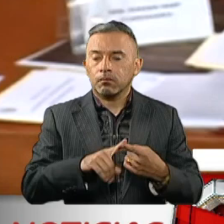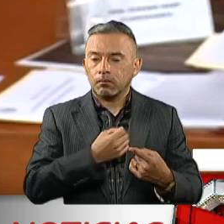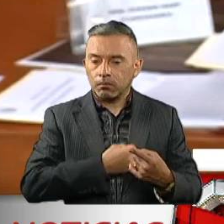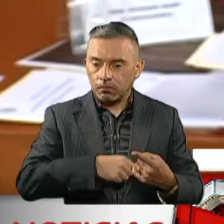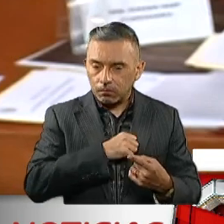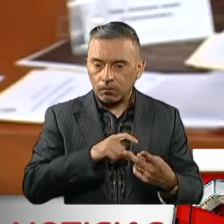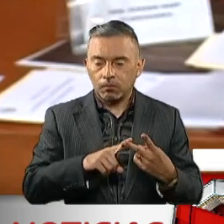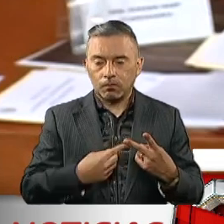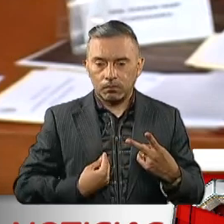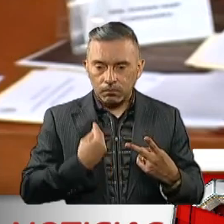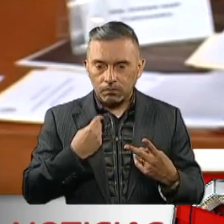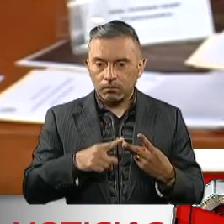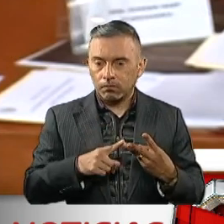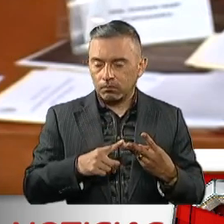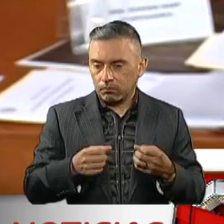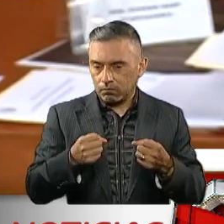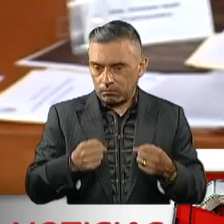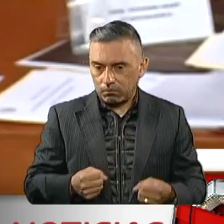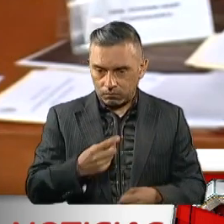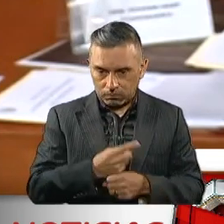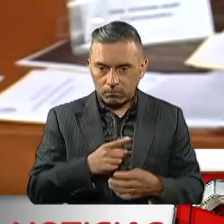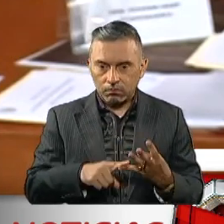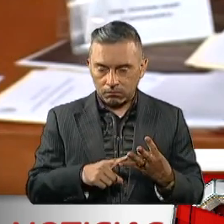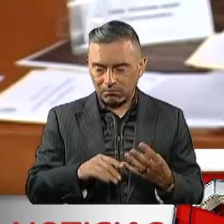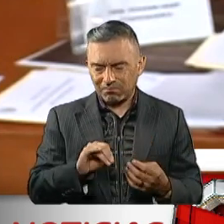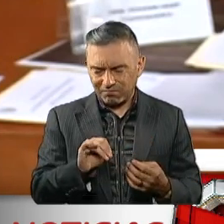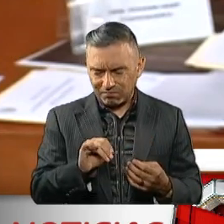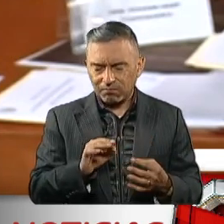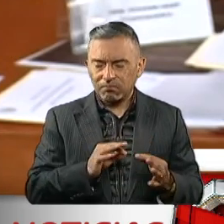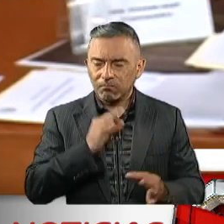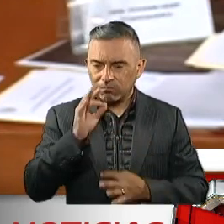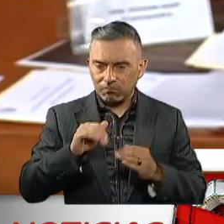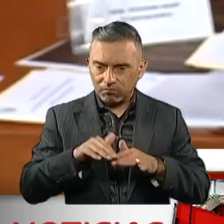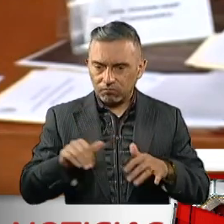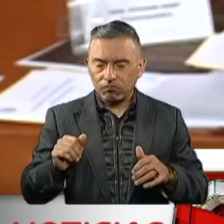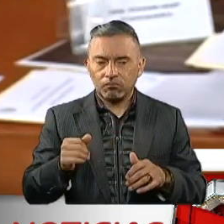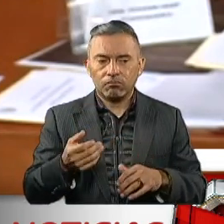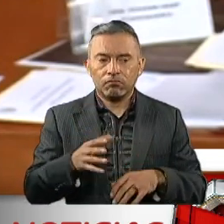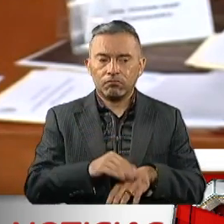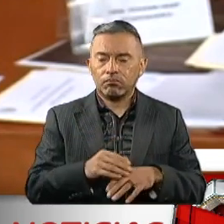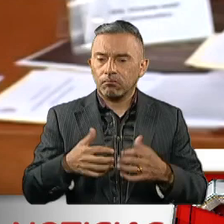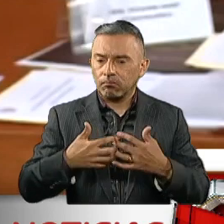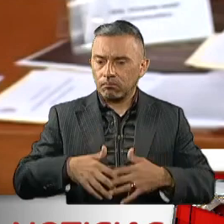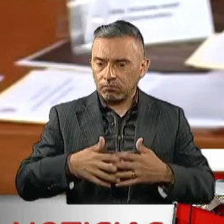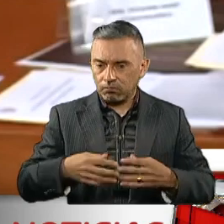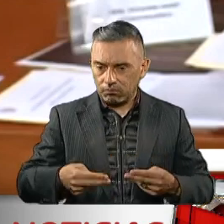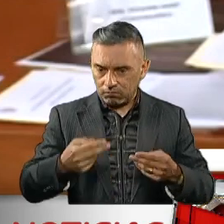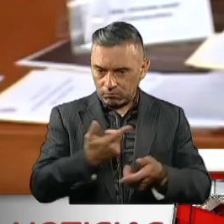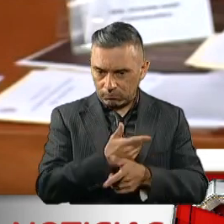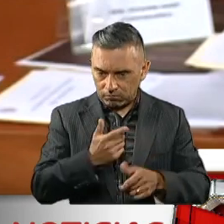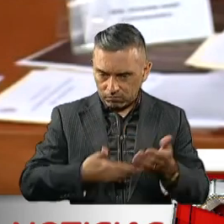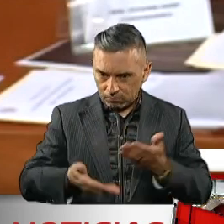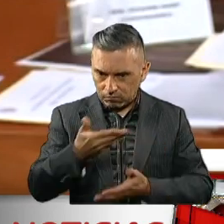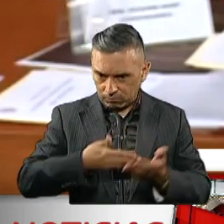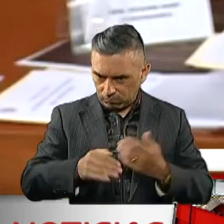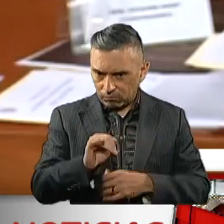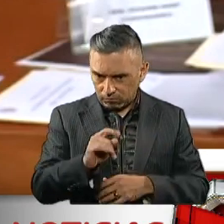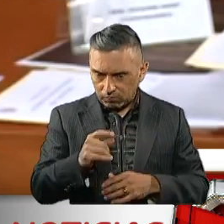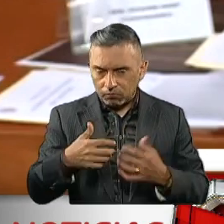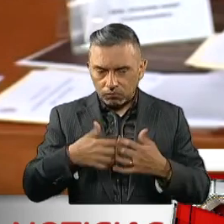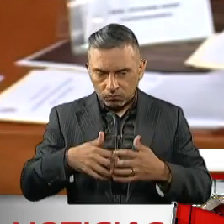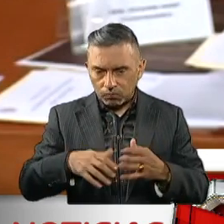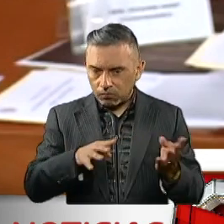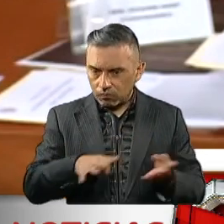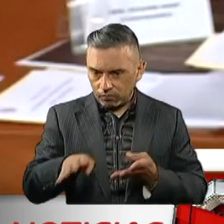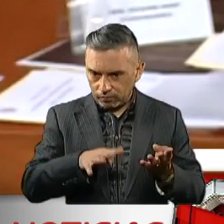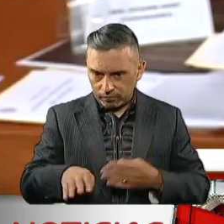la seguridad. Claro, promovemos la libre empresa, promovemos a las unidades de producción, pero